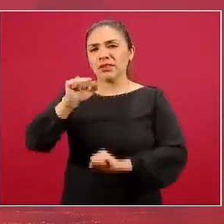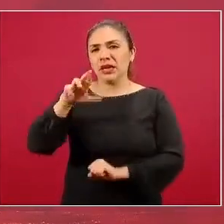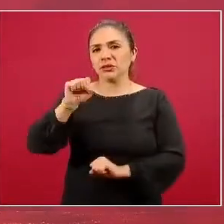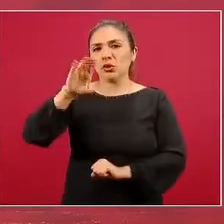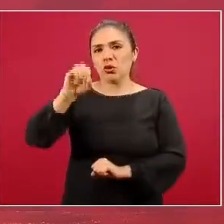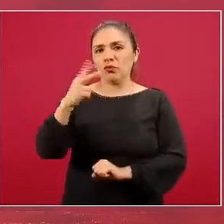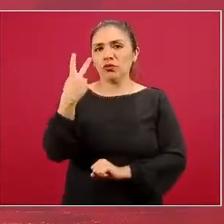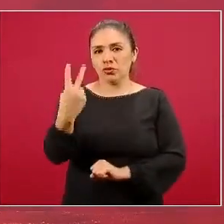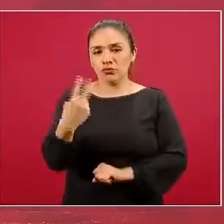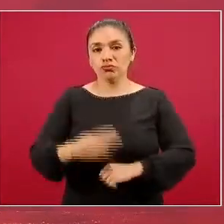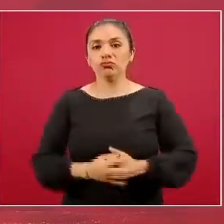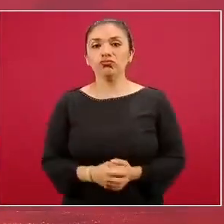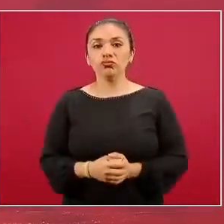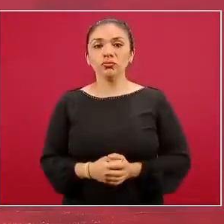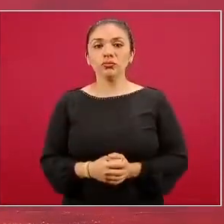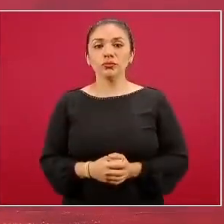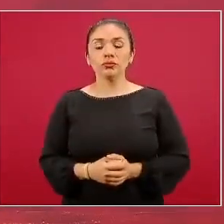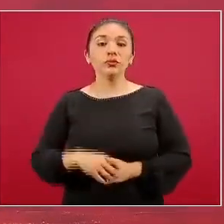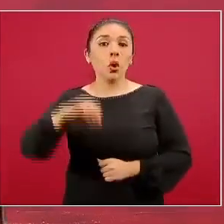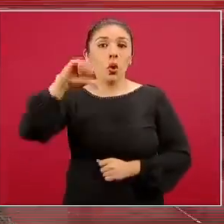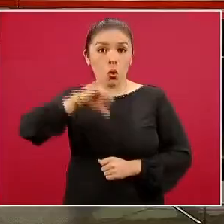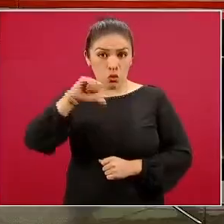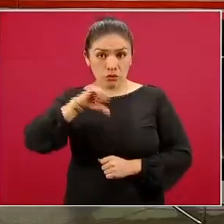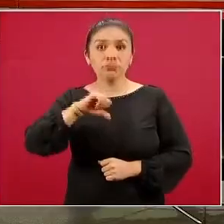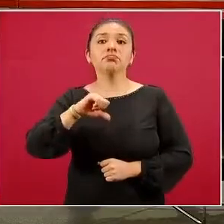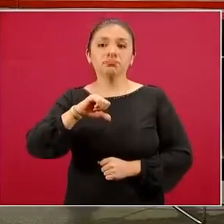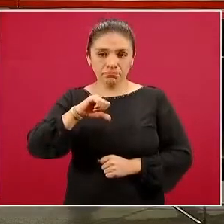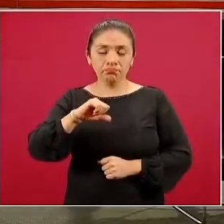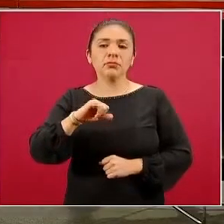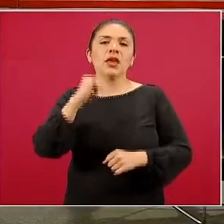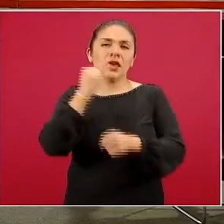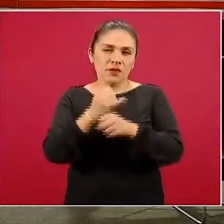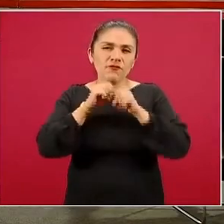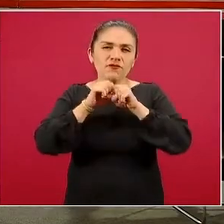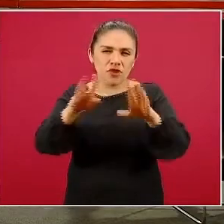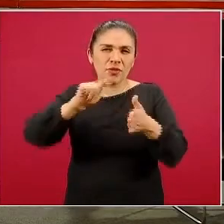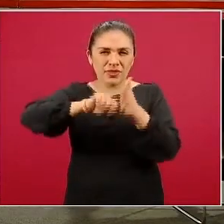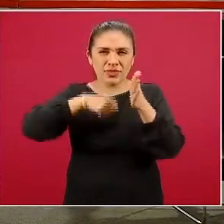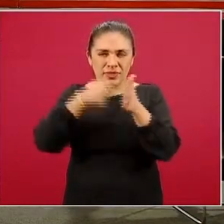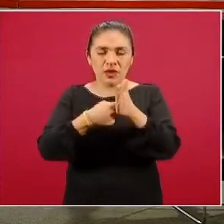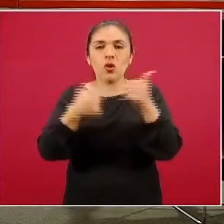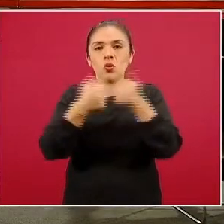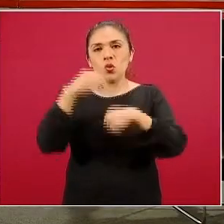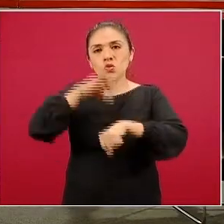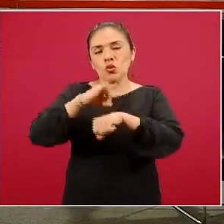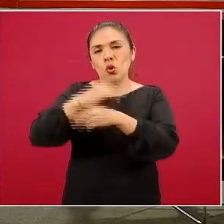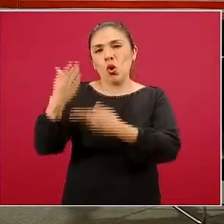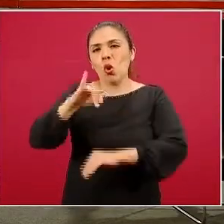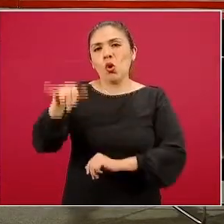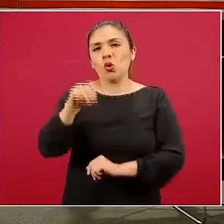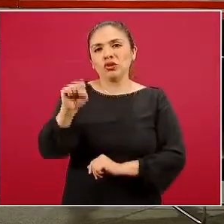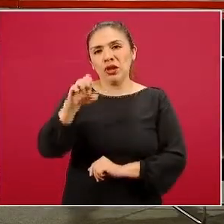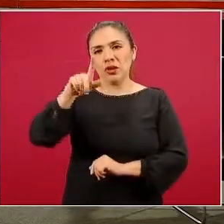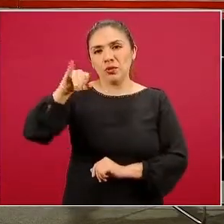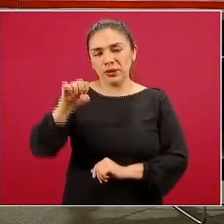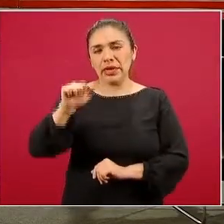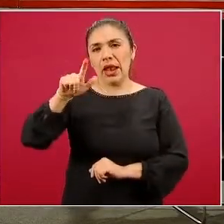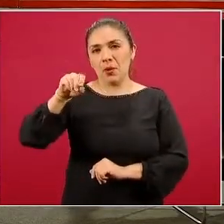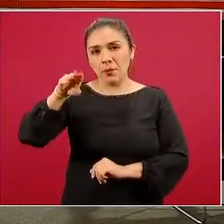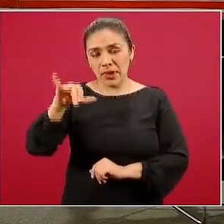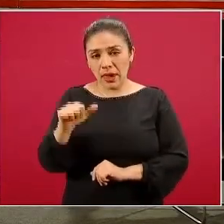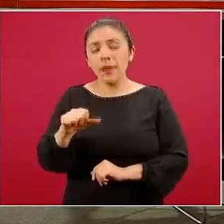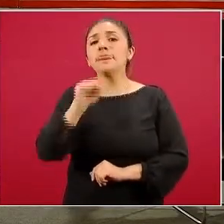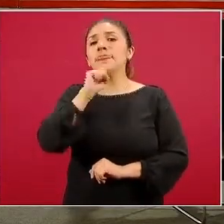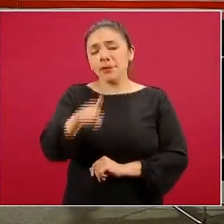SARS-CoV-2. Hoy vamos a tener nuestro informe técnico que presentará el doctor José Luis Salomía.